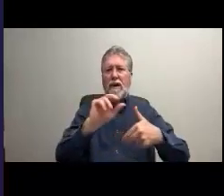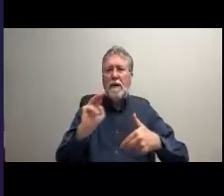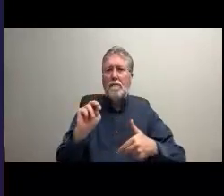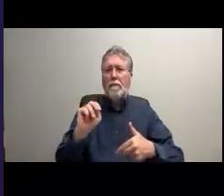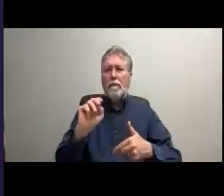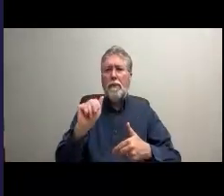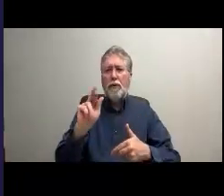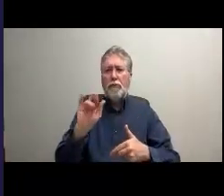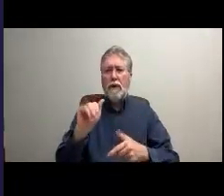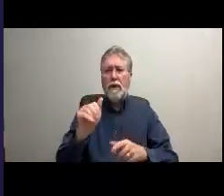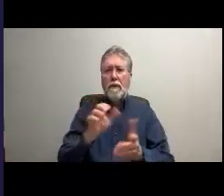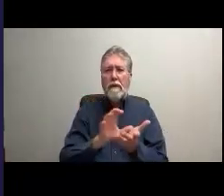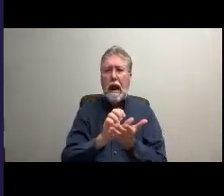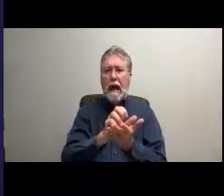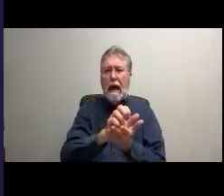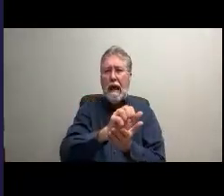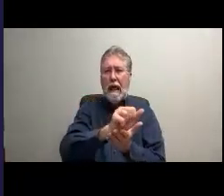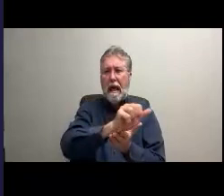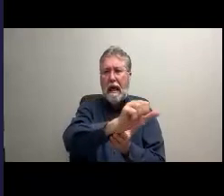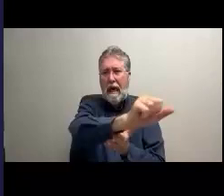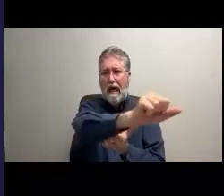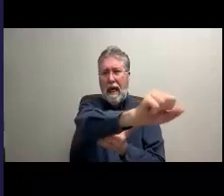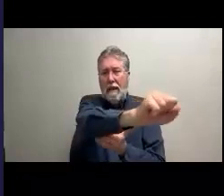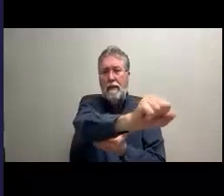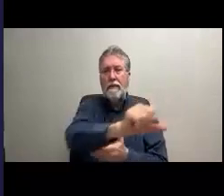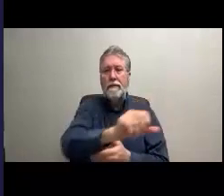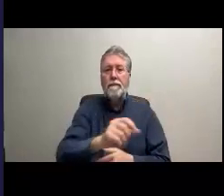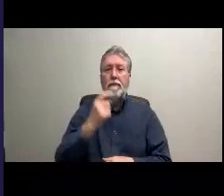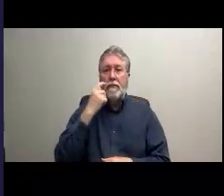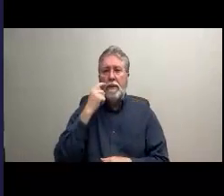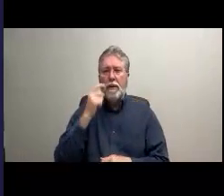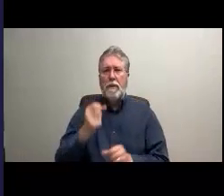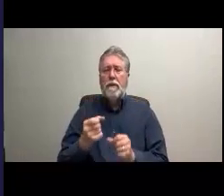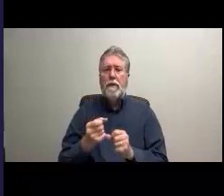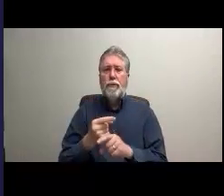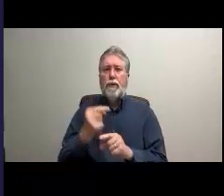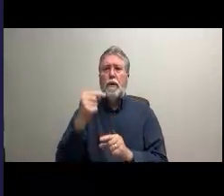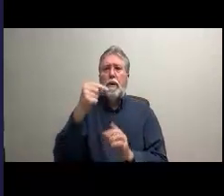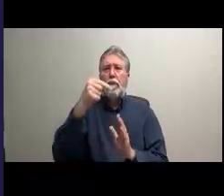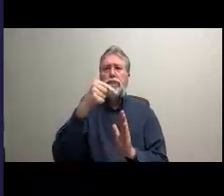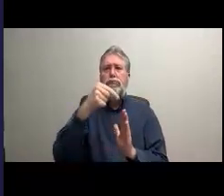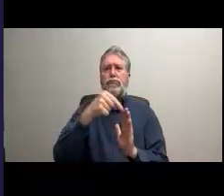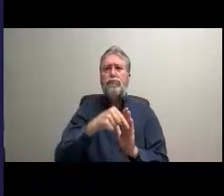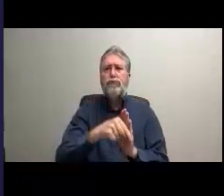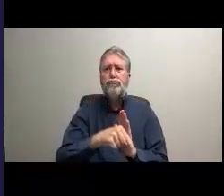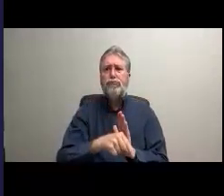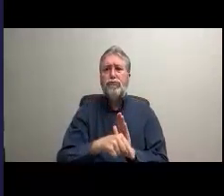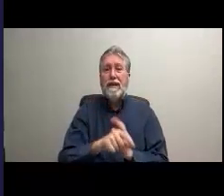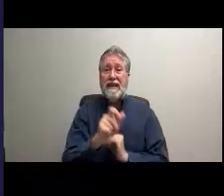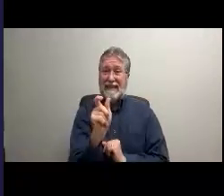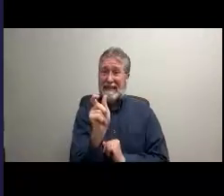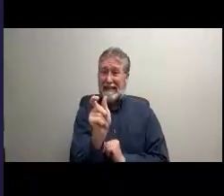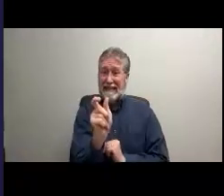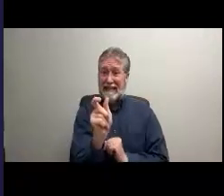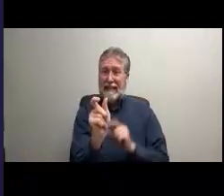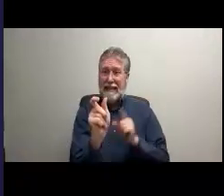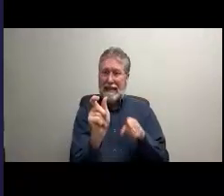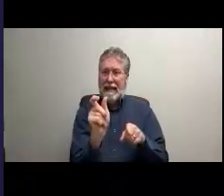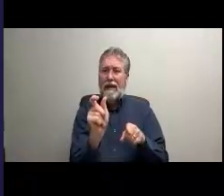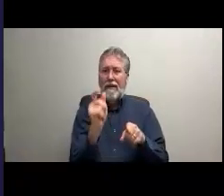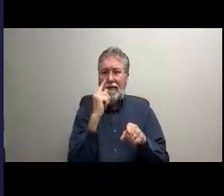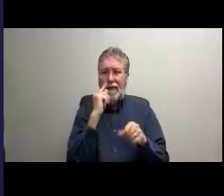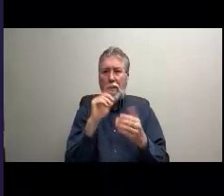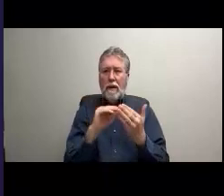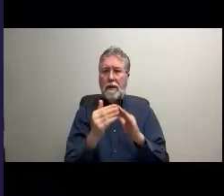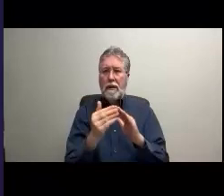Y podemos ver que las puntuaciones de anomalía caen bastante bajas, lo que se demuestra en este píxel. Este es un píxel de San